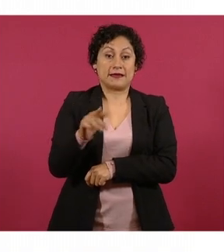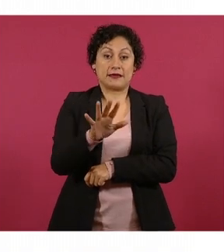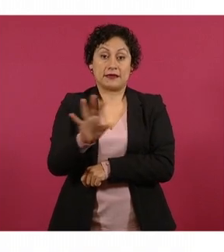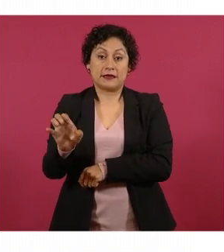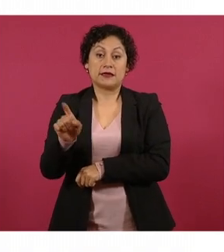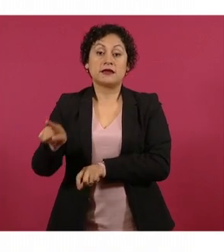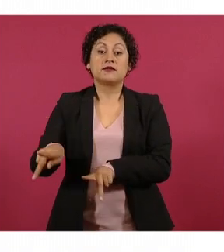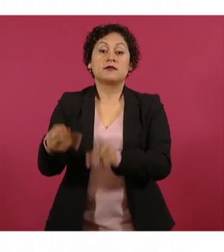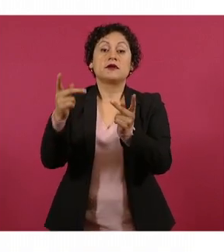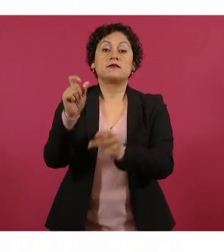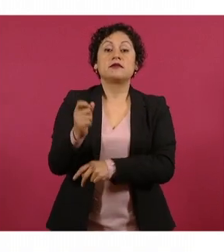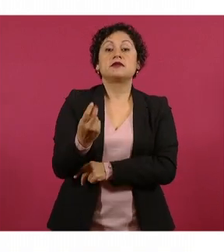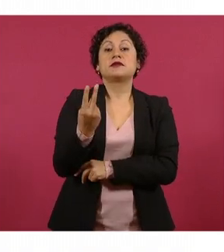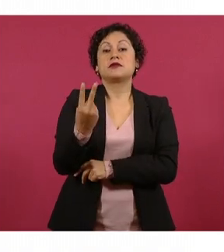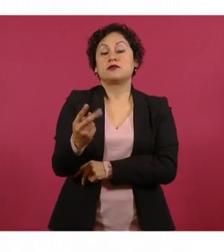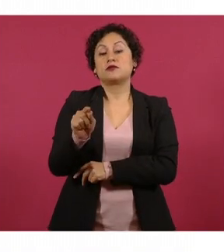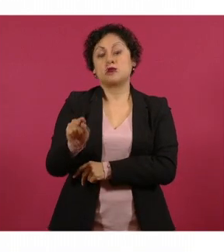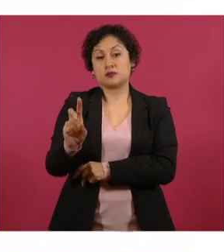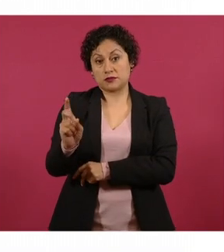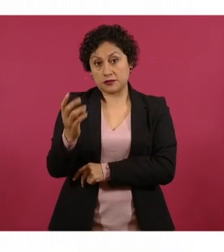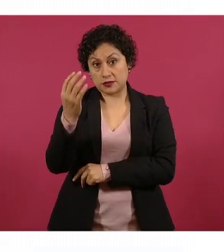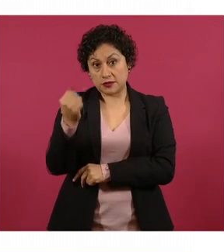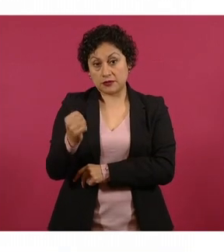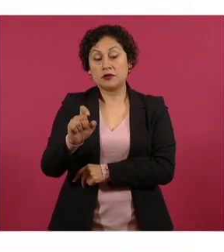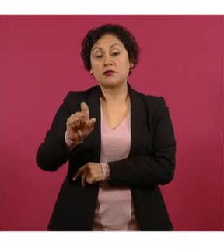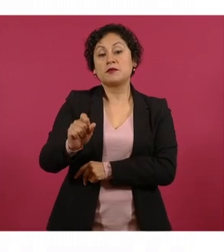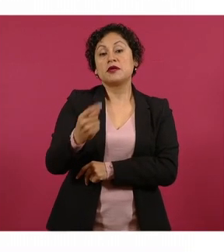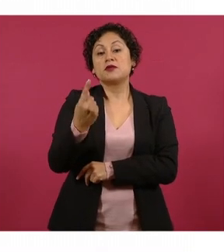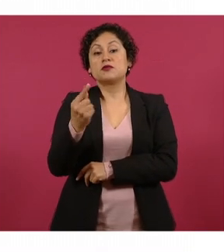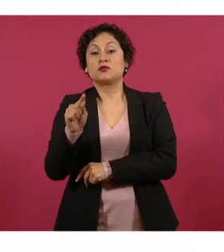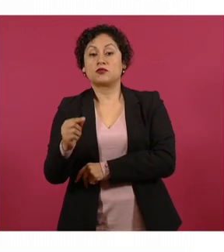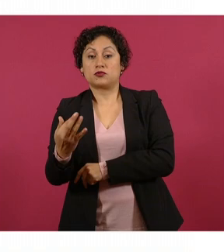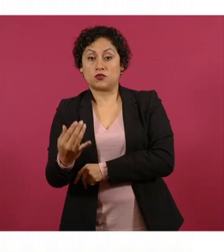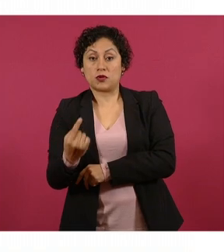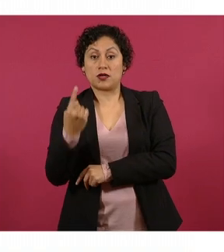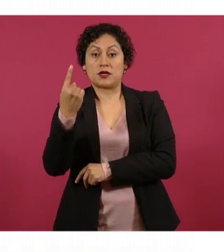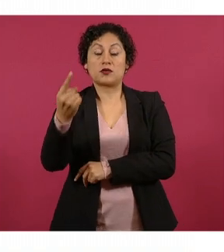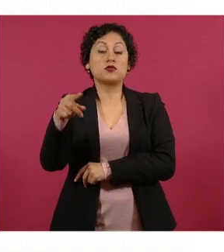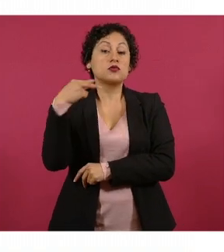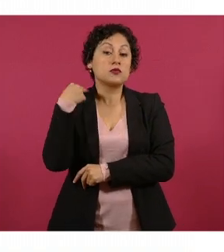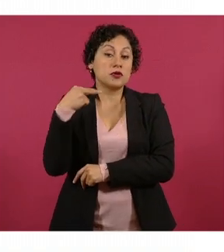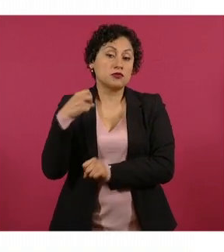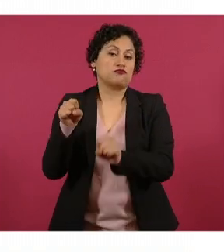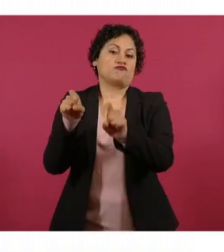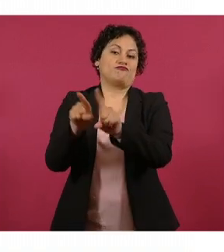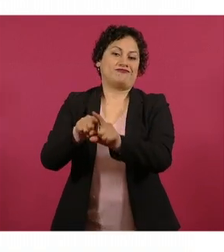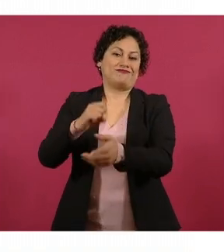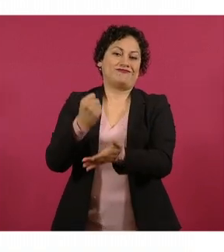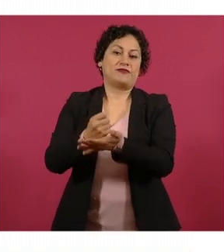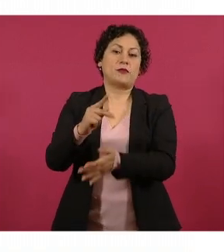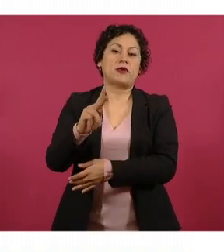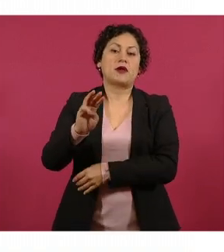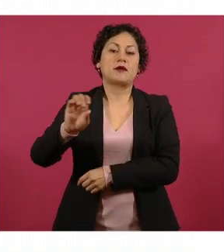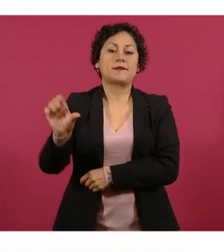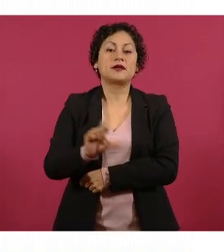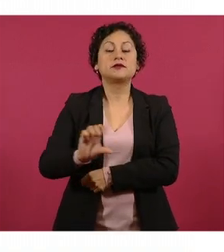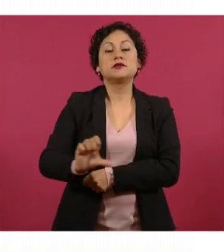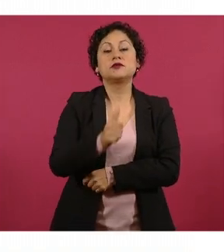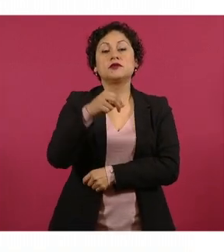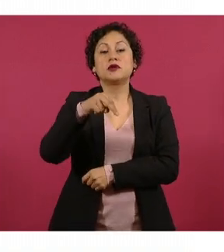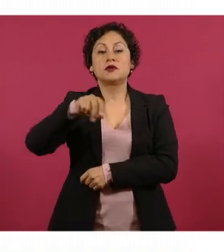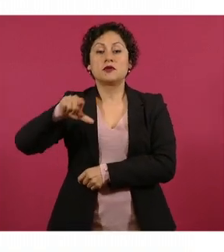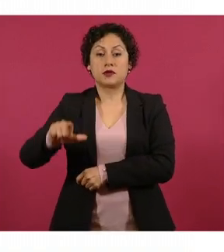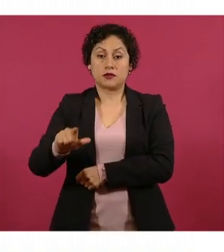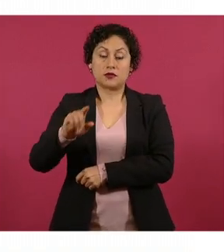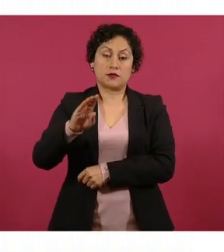en 22.39, 21.51 en Veracruz, también de franquicia Pemex, y BP allá en Nuevo León, en San Nicolás de